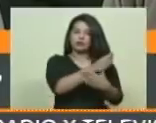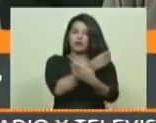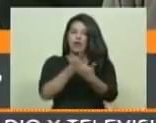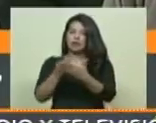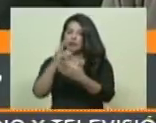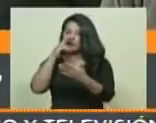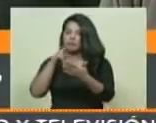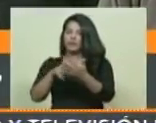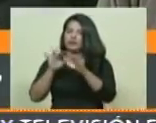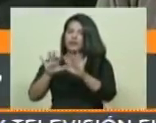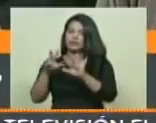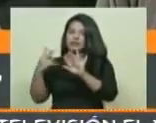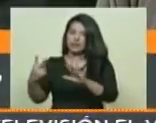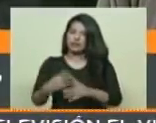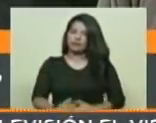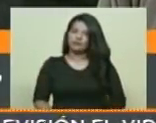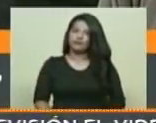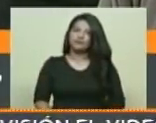y